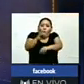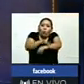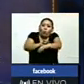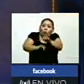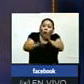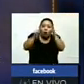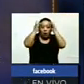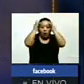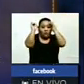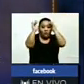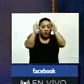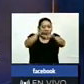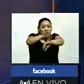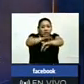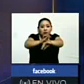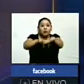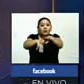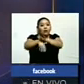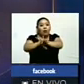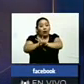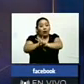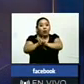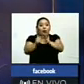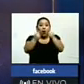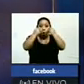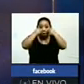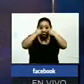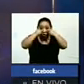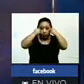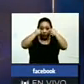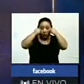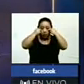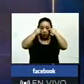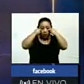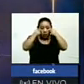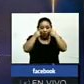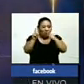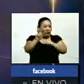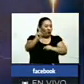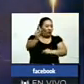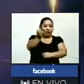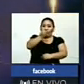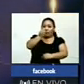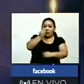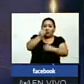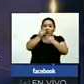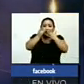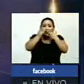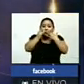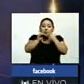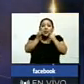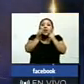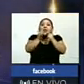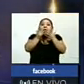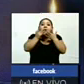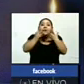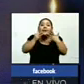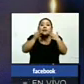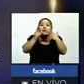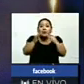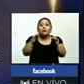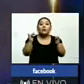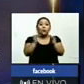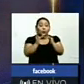huesos, cabeza, articulaciones y detrás de los ojos. Pérdida del apetito, sangrado en las encías. Y ante